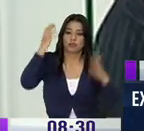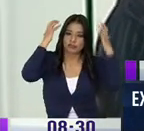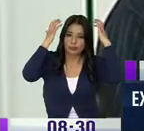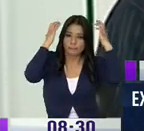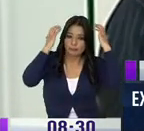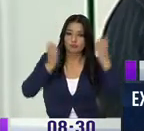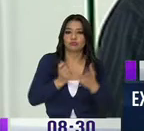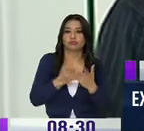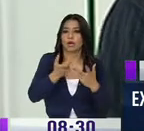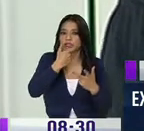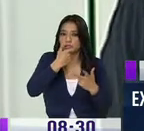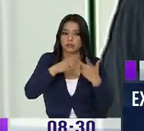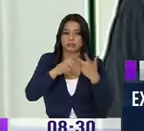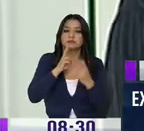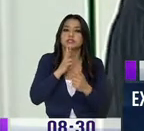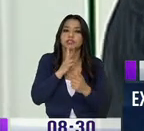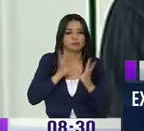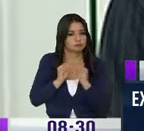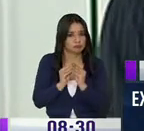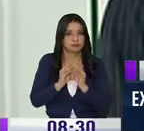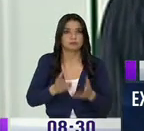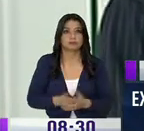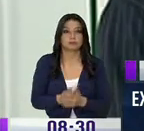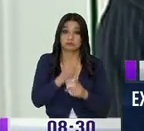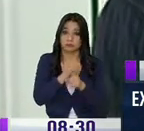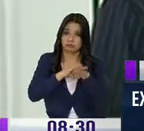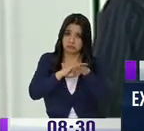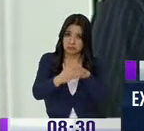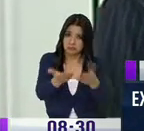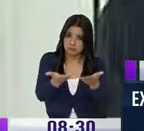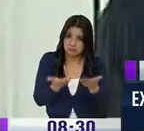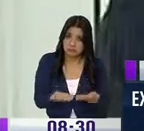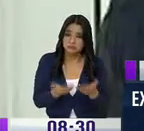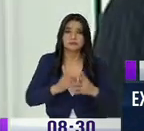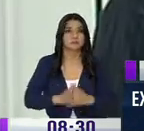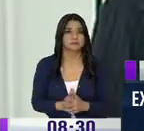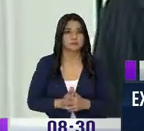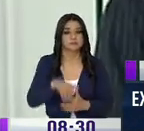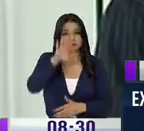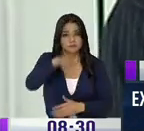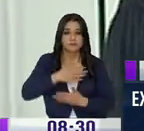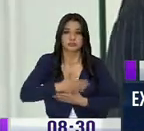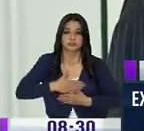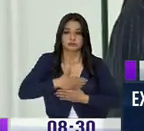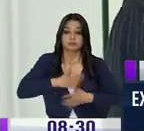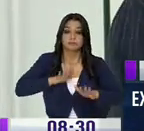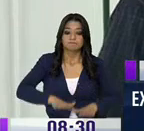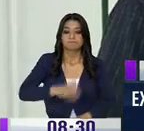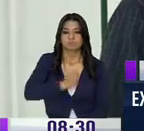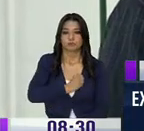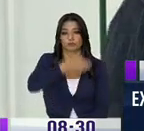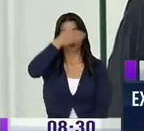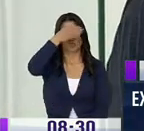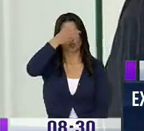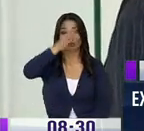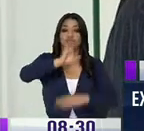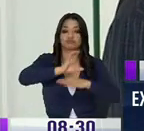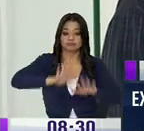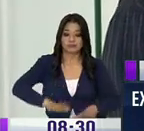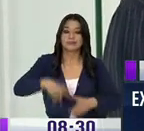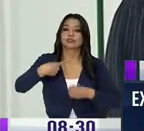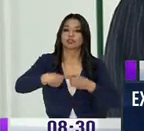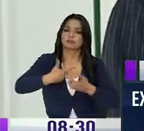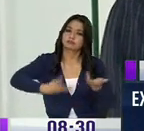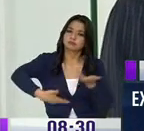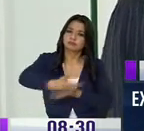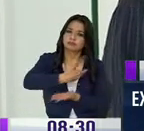sus galletas, sus vinos. Entonces le invitamos a la ciudadanía a que venga, a que disfrute de este patrimonio, que comparta estos